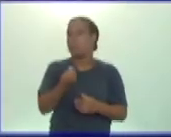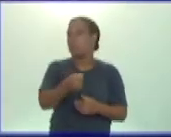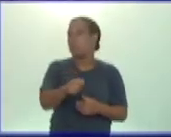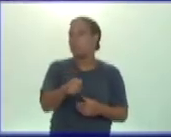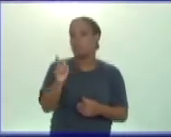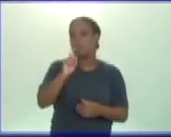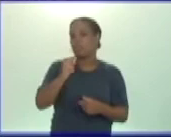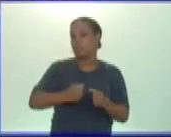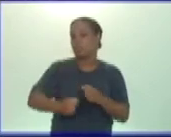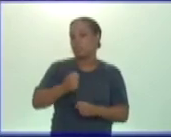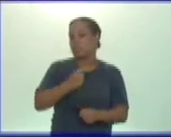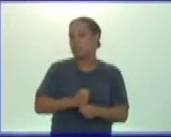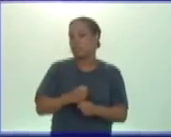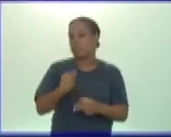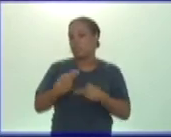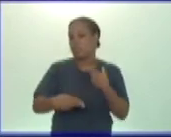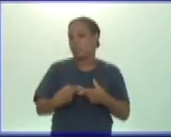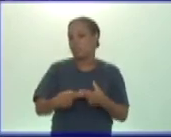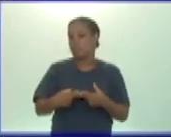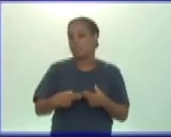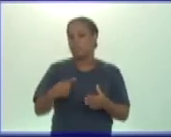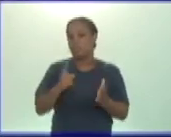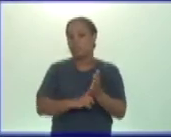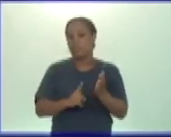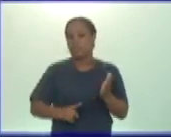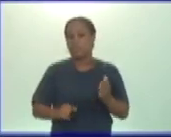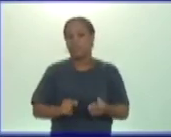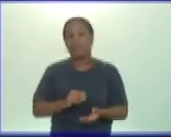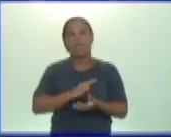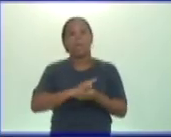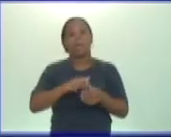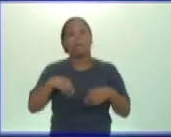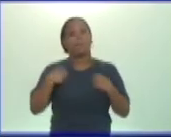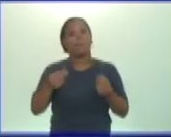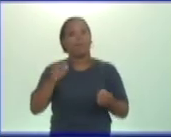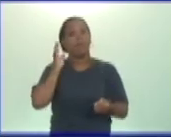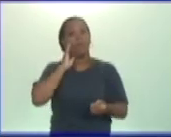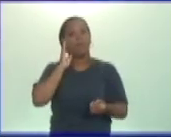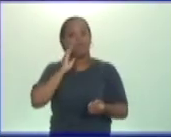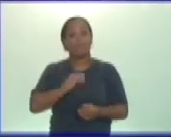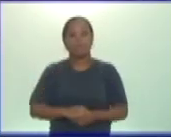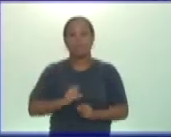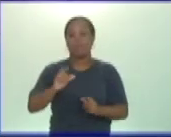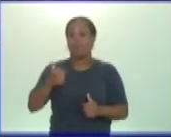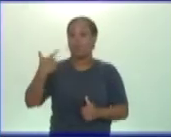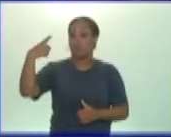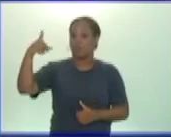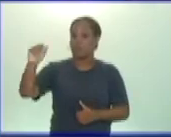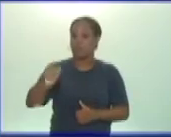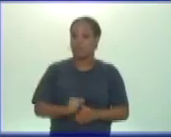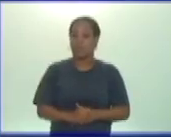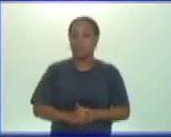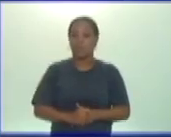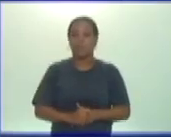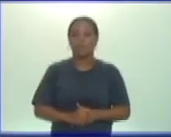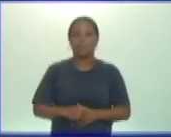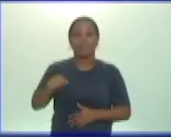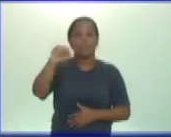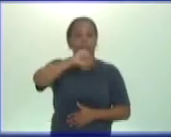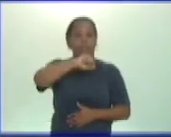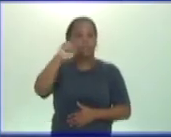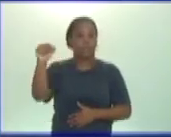de energía a través de combustibles produce contaminación. Cuando salgas, prefiere el transporte